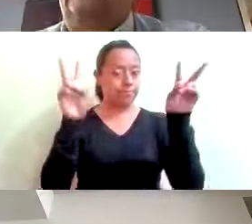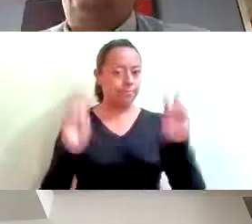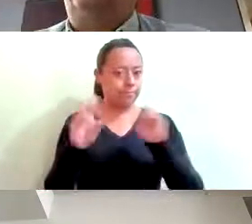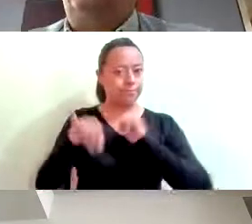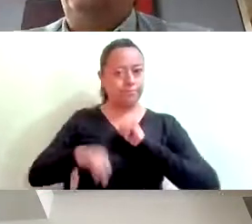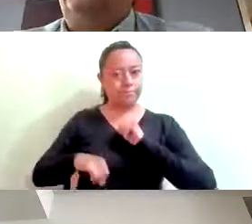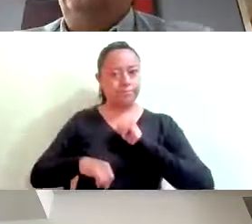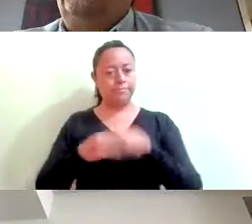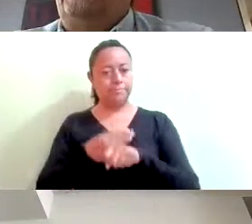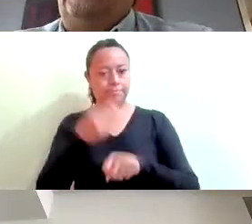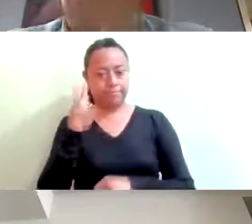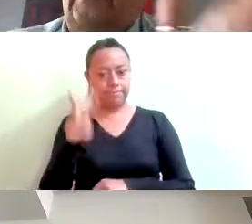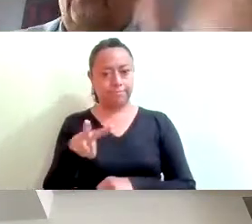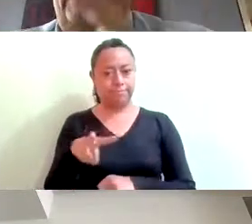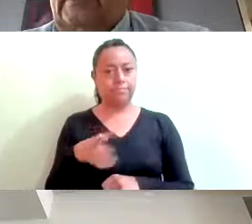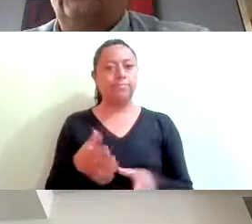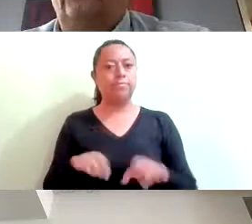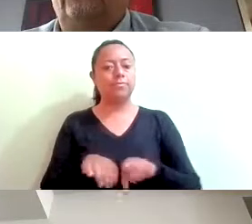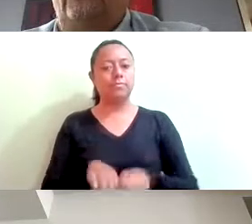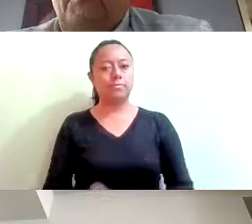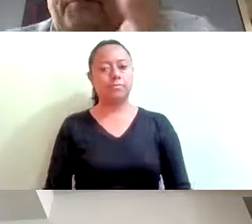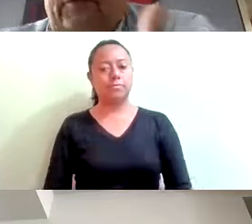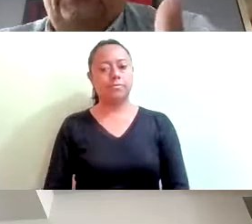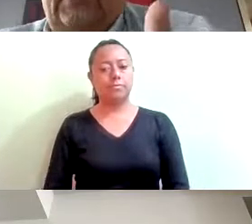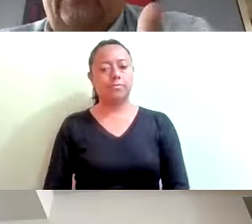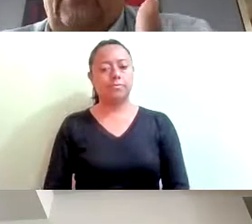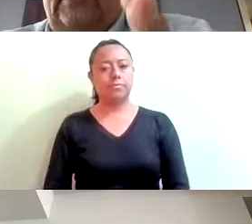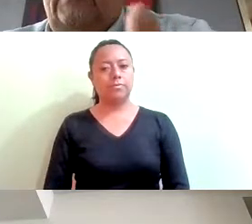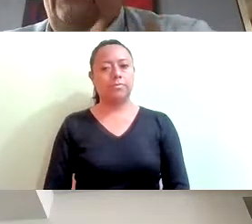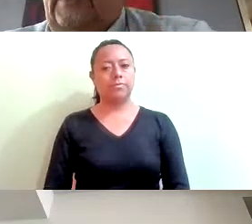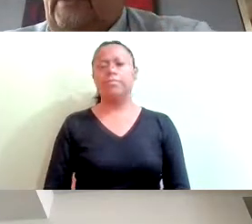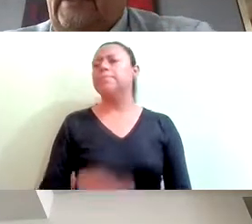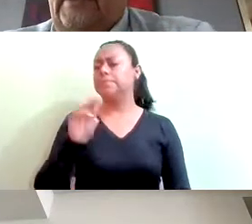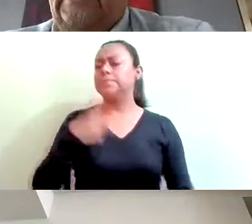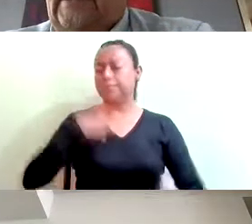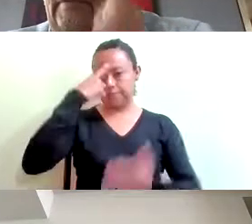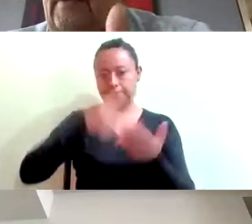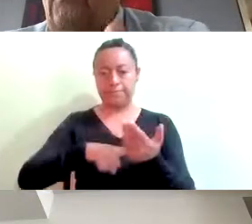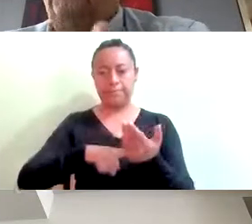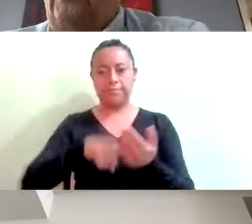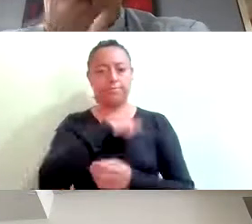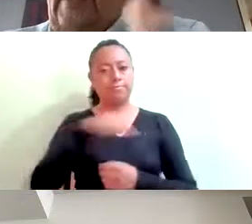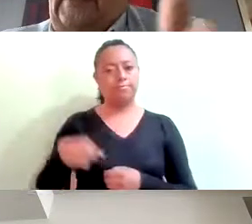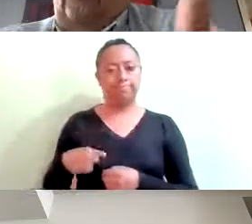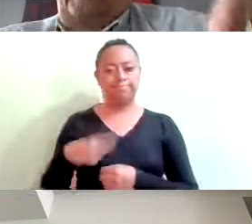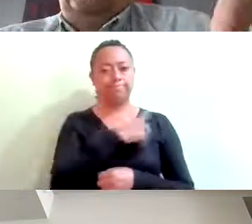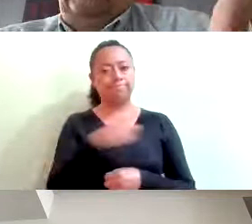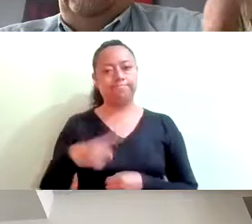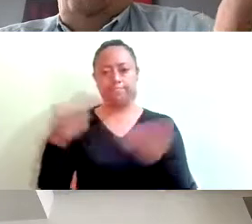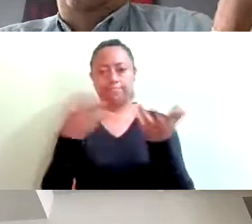aquí discutir sobre el asunto, pero sí creo que lo tenemos que hacer de manera muy sólida